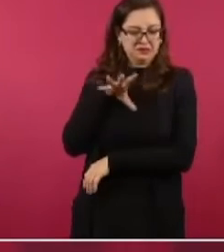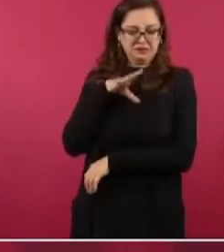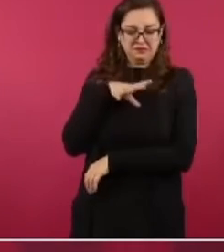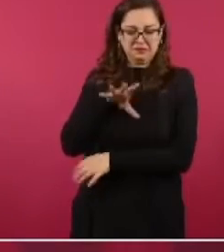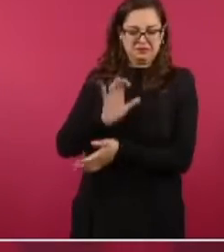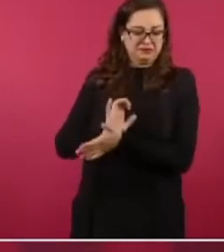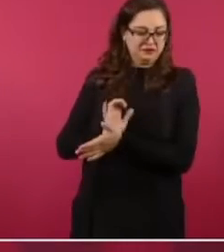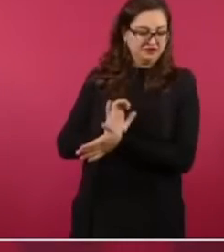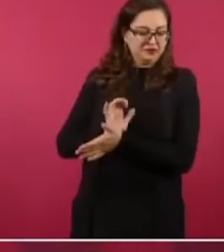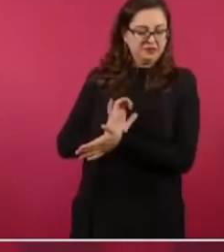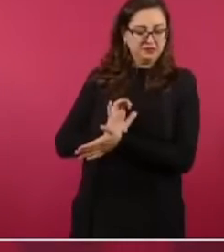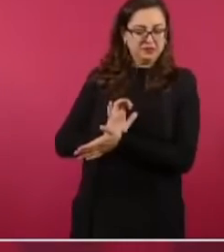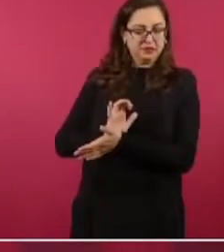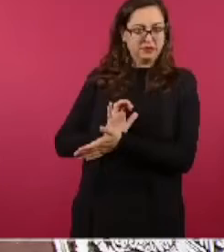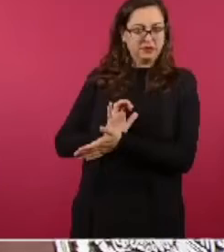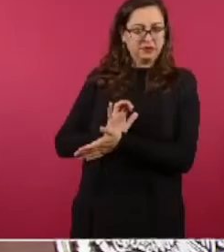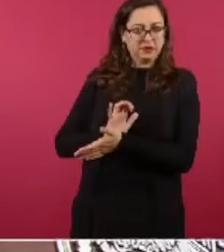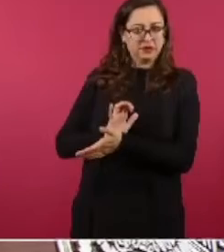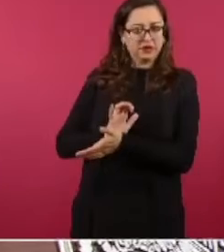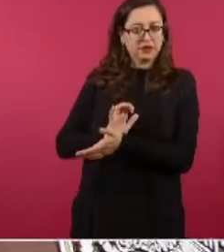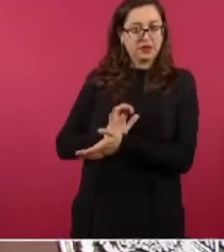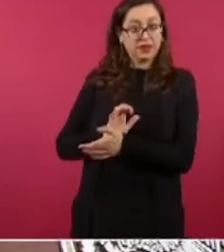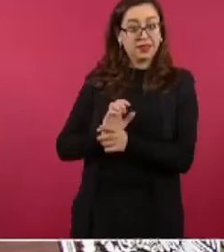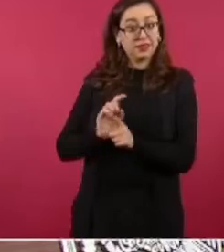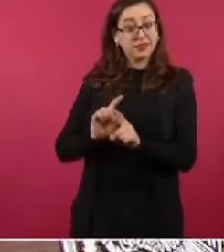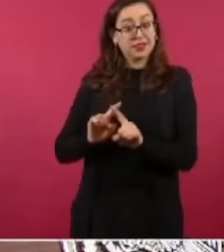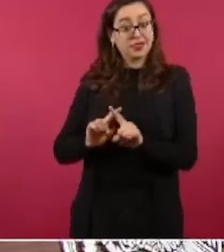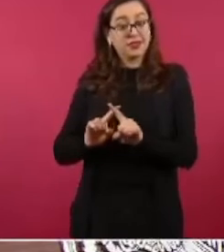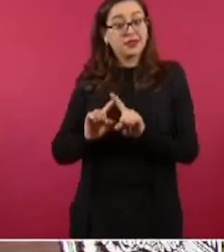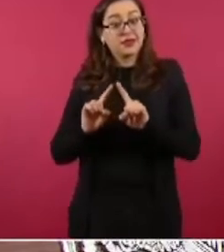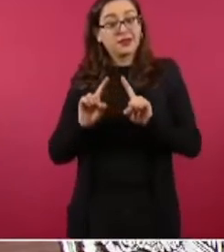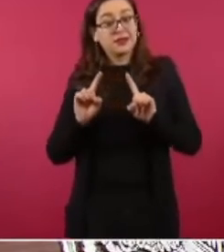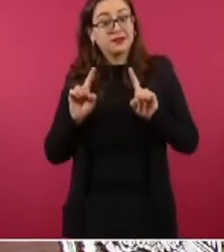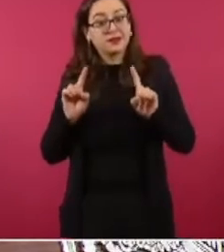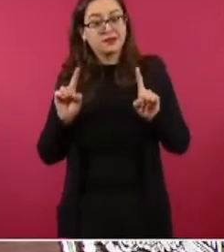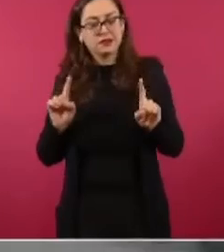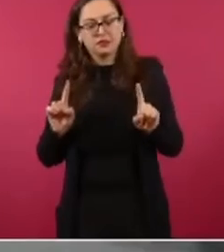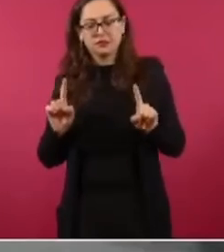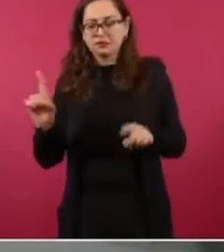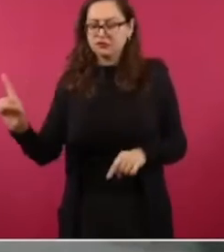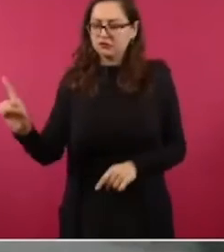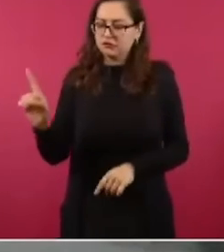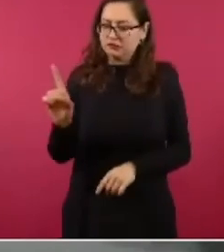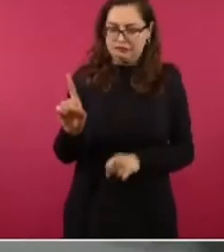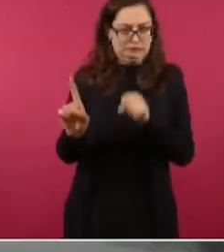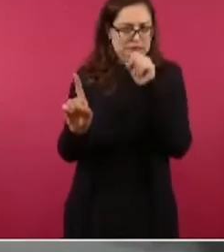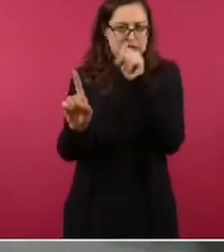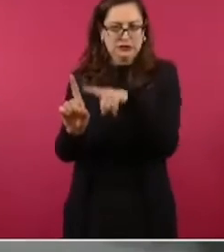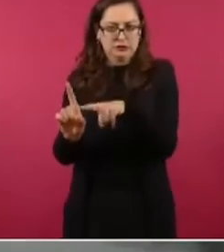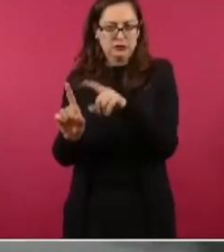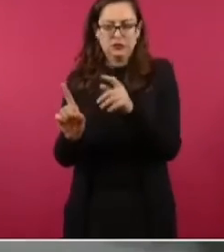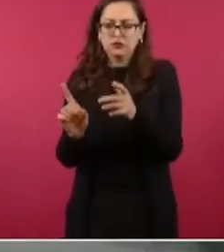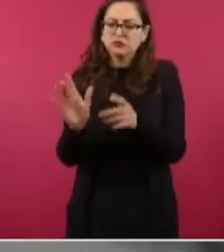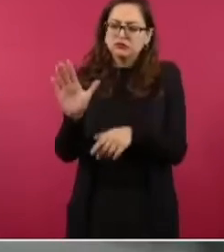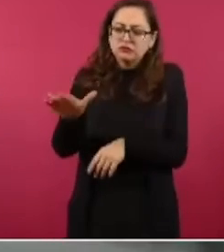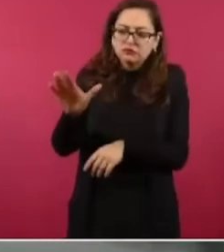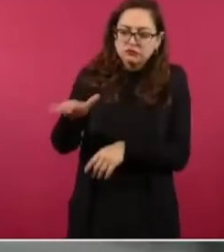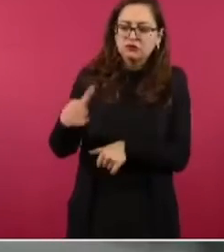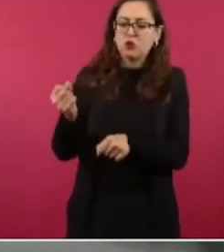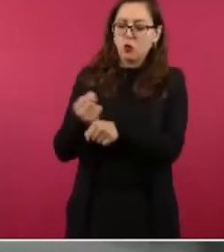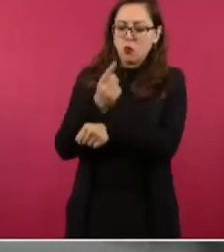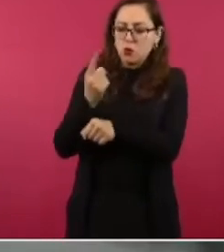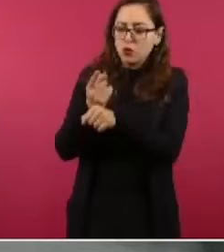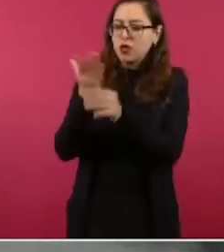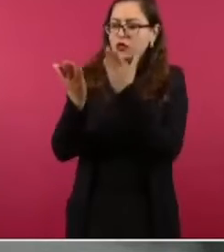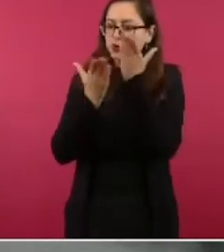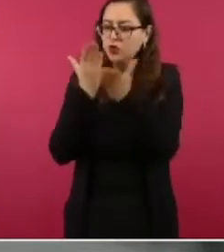discriminarlo, en vez de eso se le da oportunidad de estudio, oportunidad de trabajo, claro que las